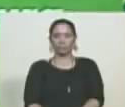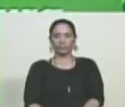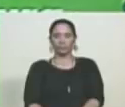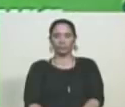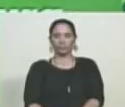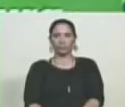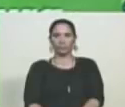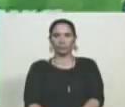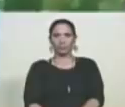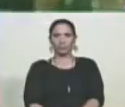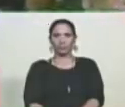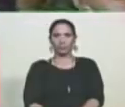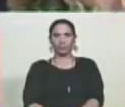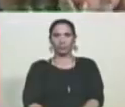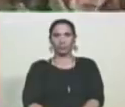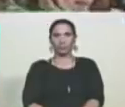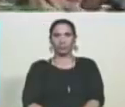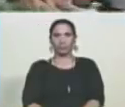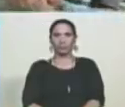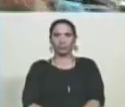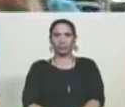semana.